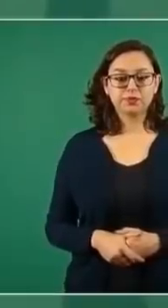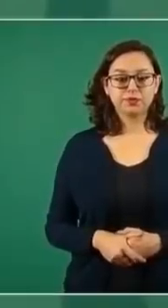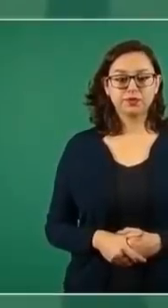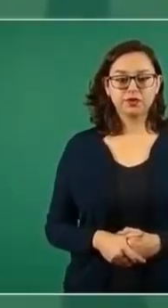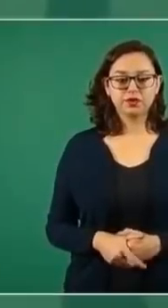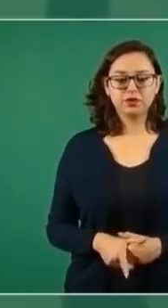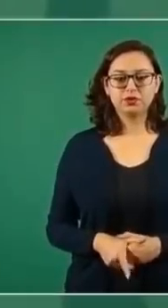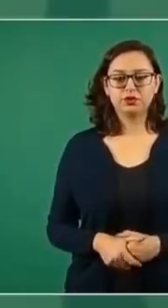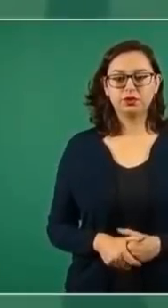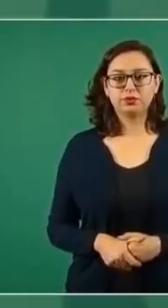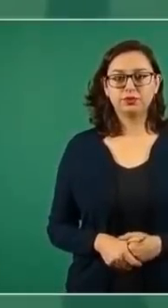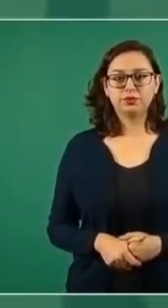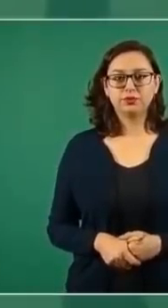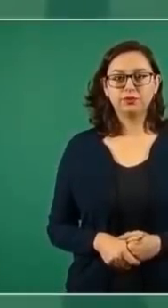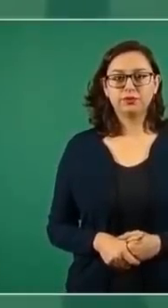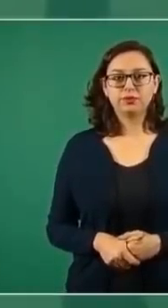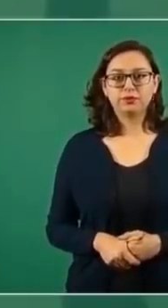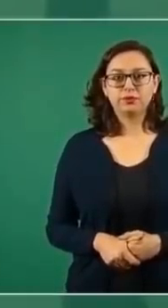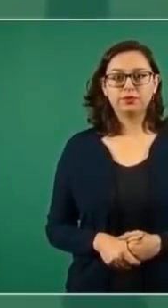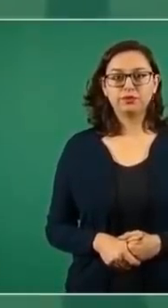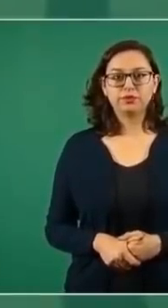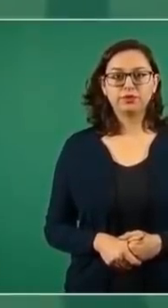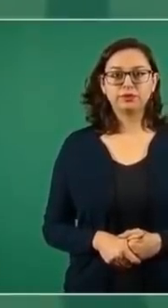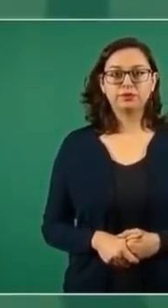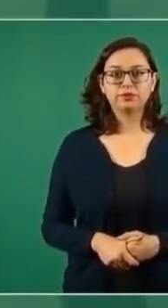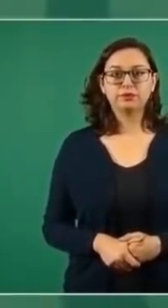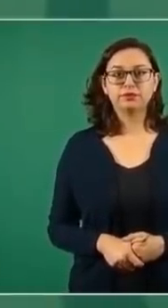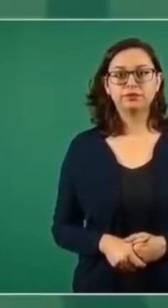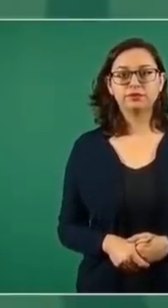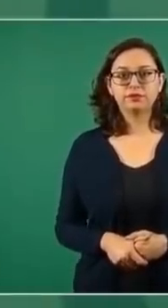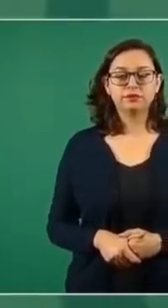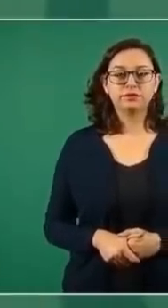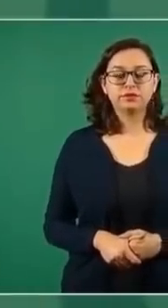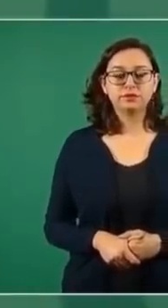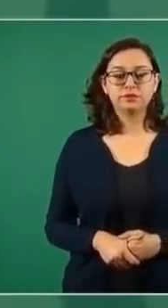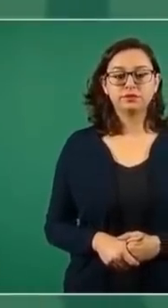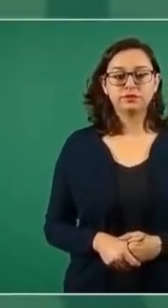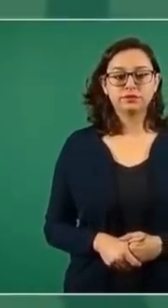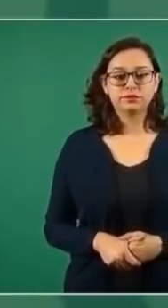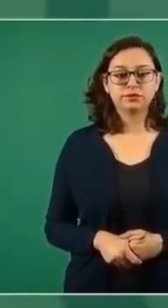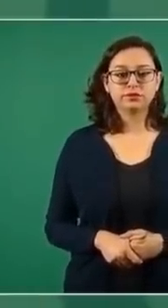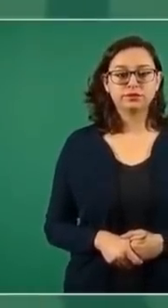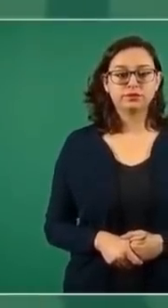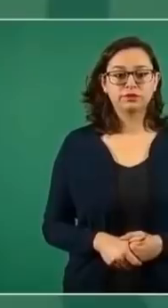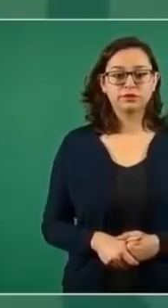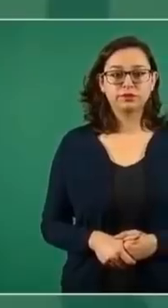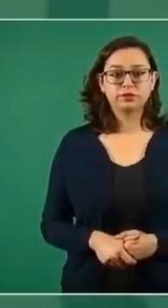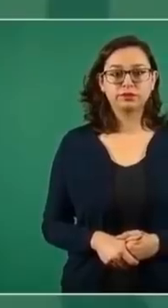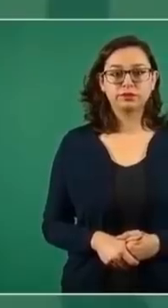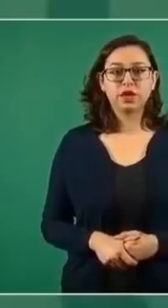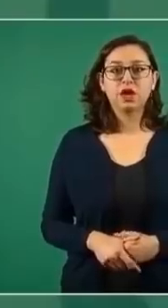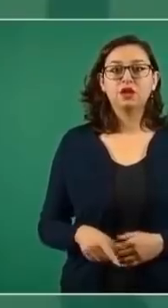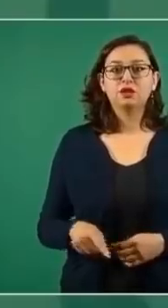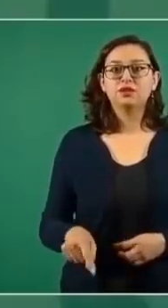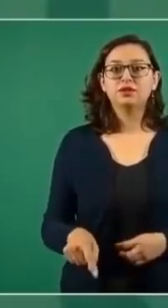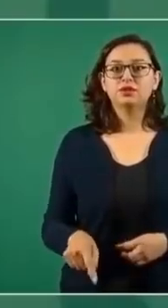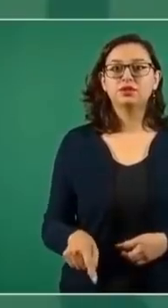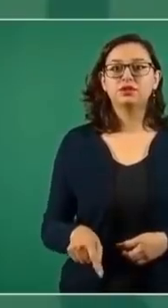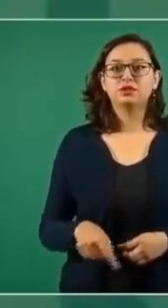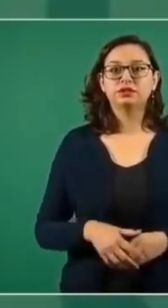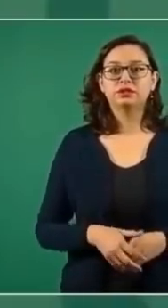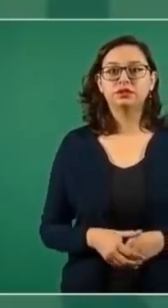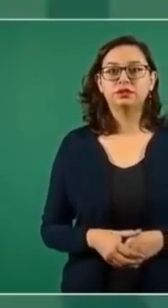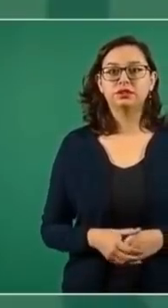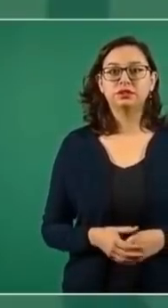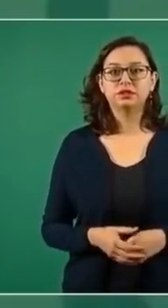a informar el día de hoy, como todos los miércoles,